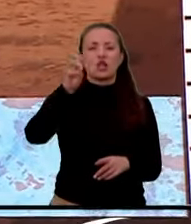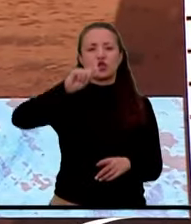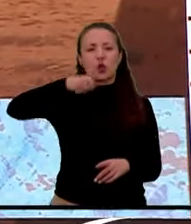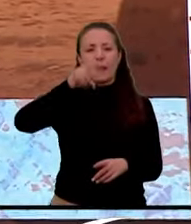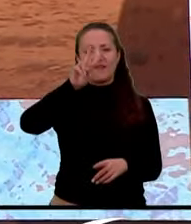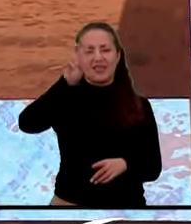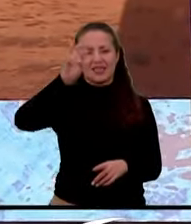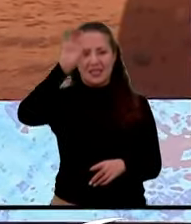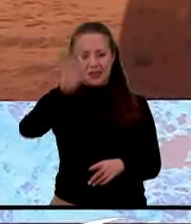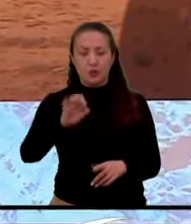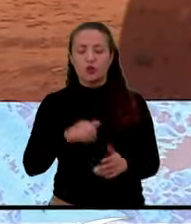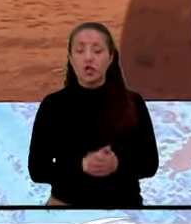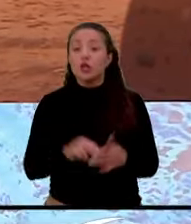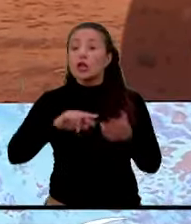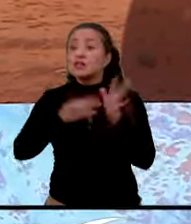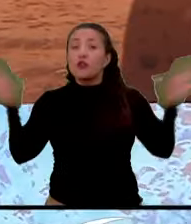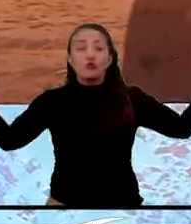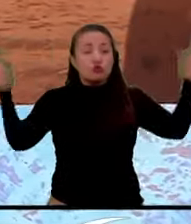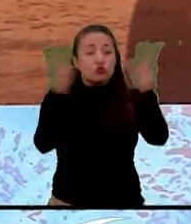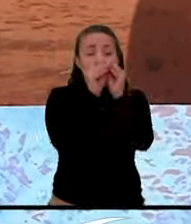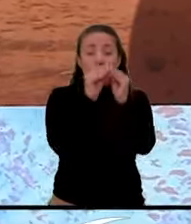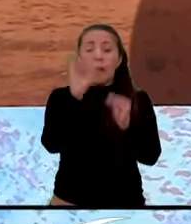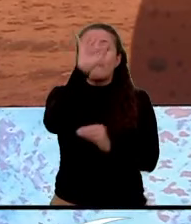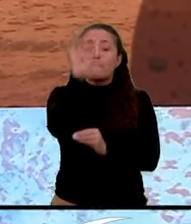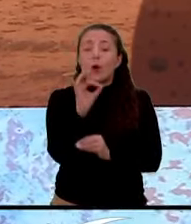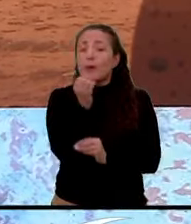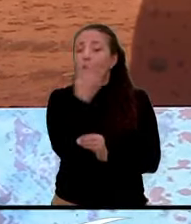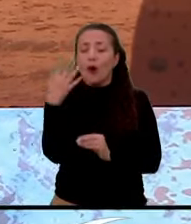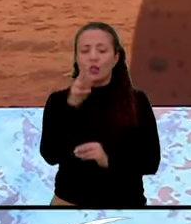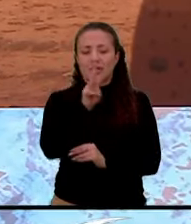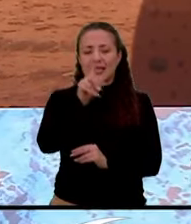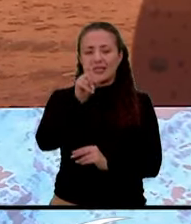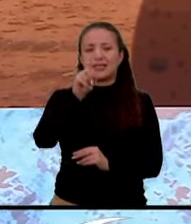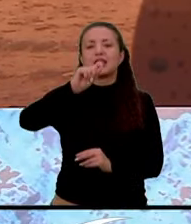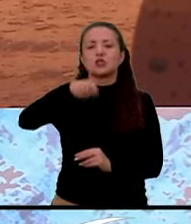48,27%. Así las cosas, el promedio nacional es de